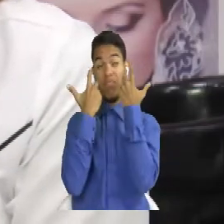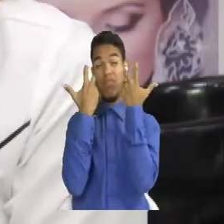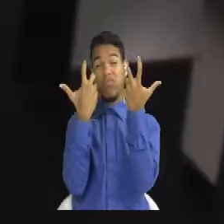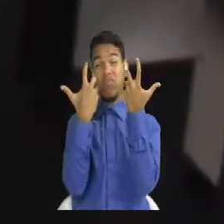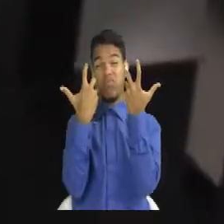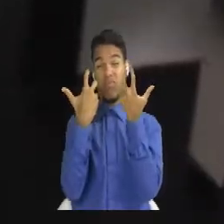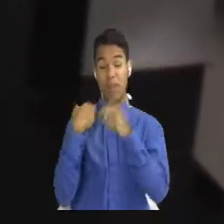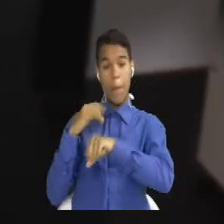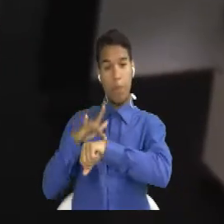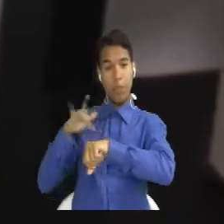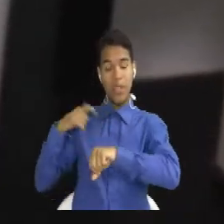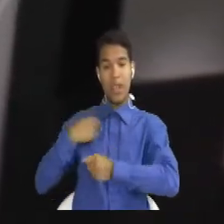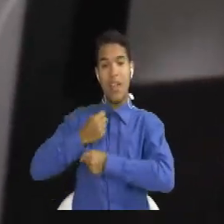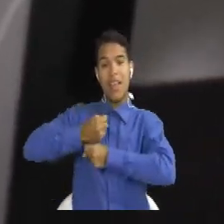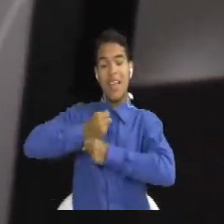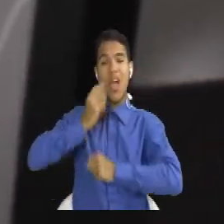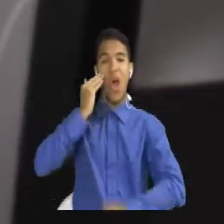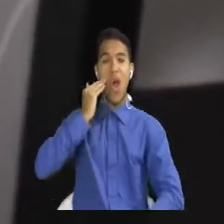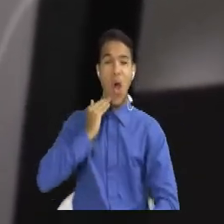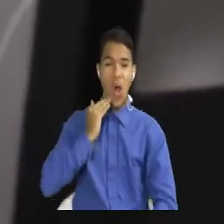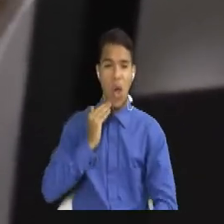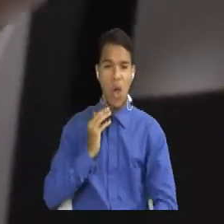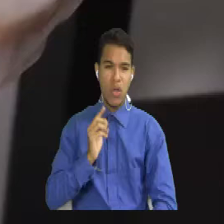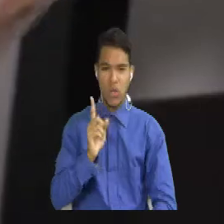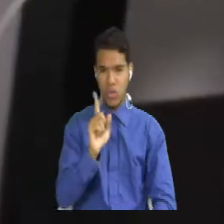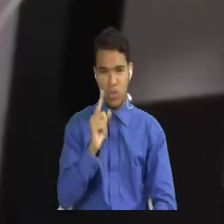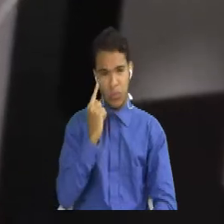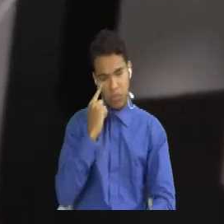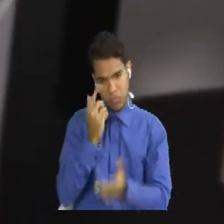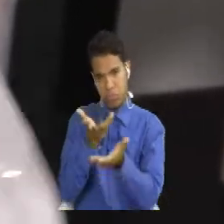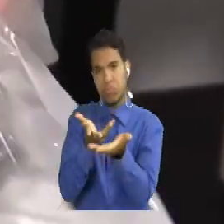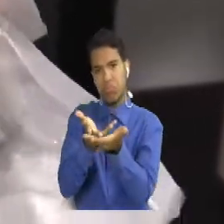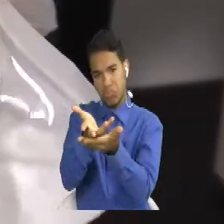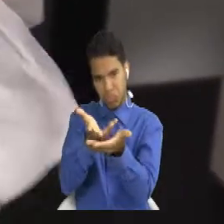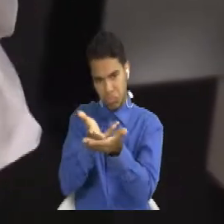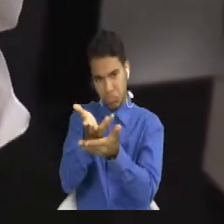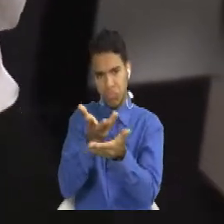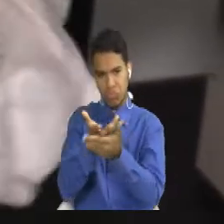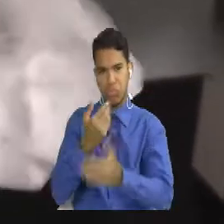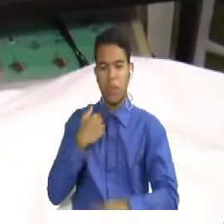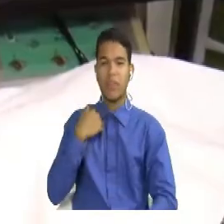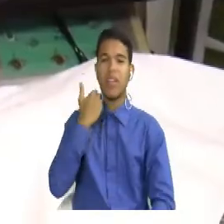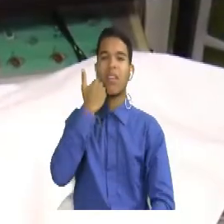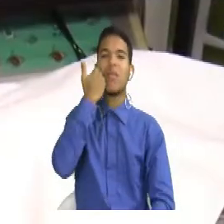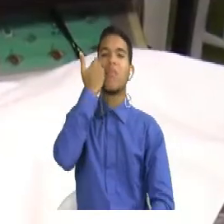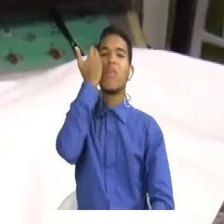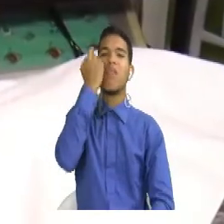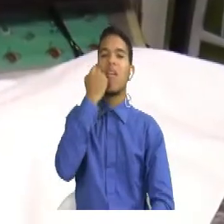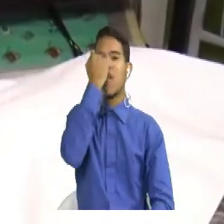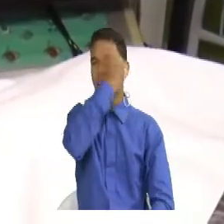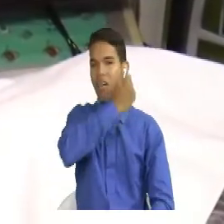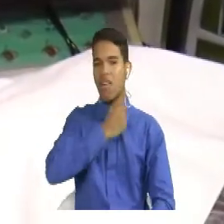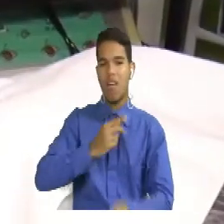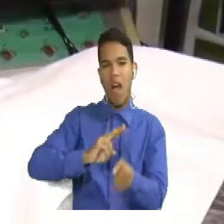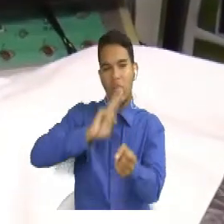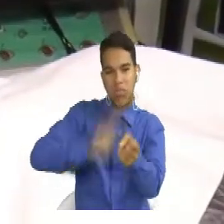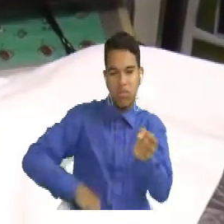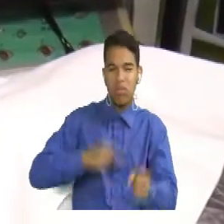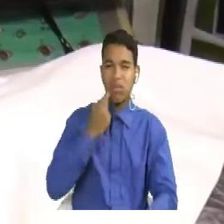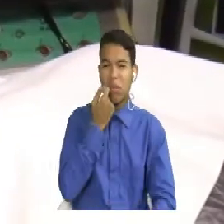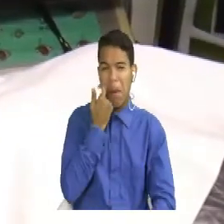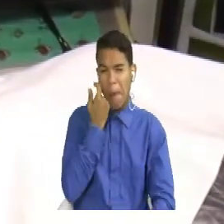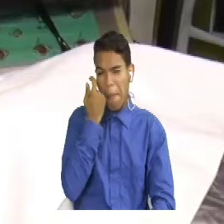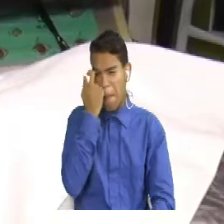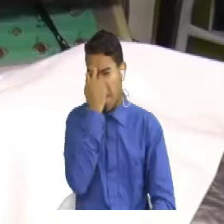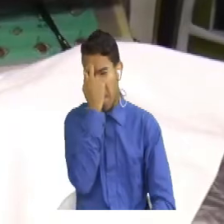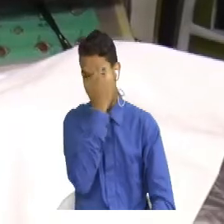temprana edad. Es perfectamente viable también, sobre todo en esas pieles maduras, pieles con cicatrices de acné,